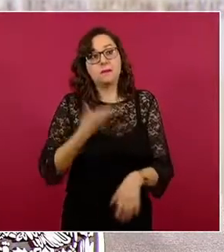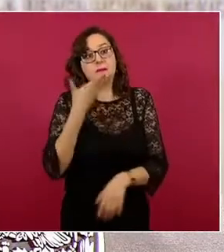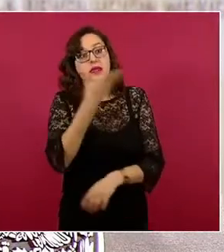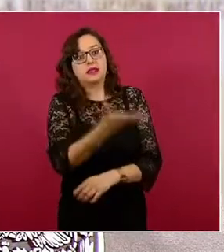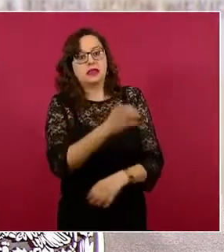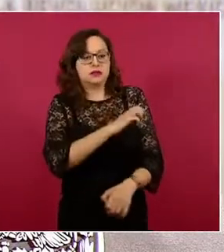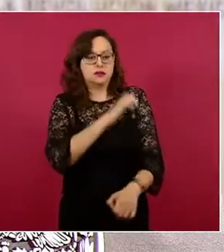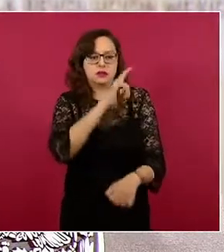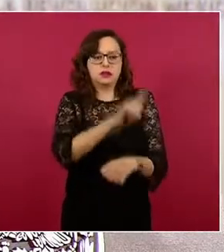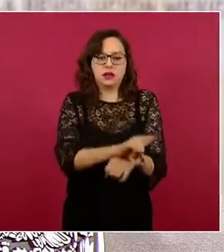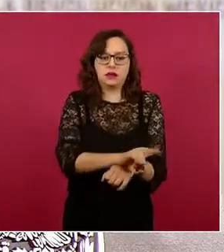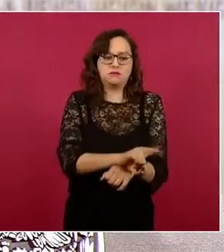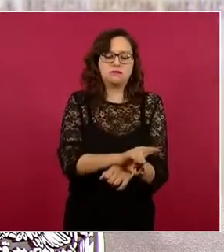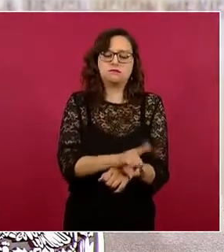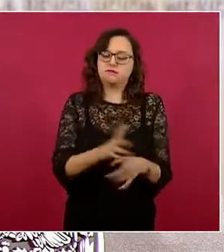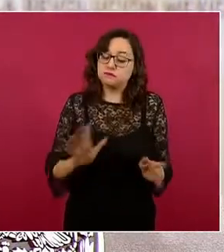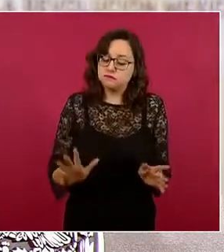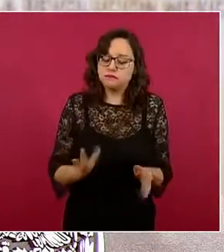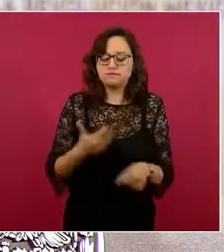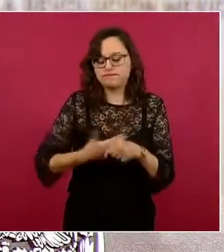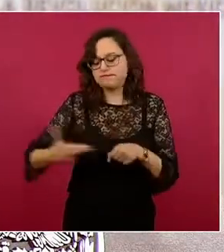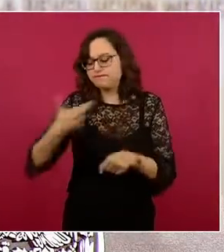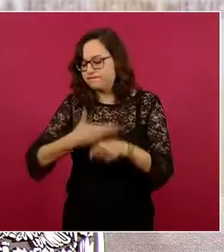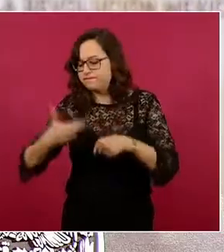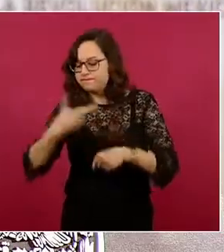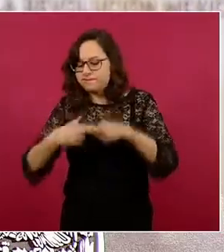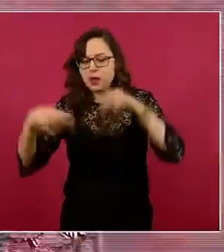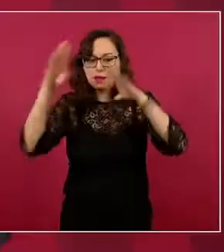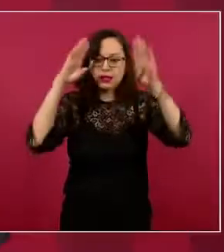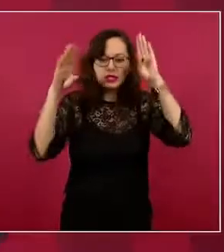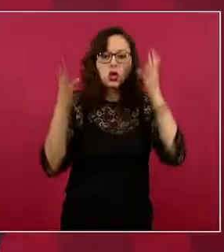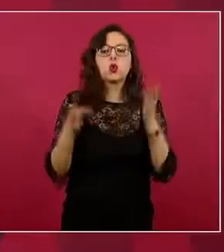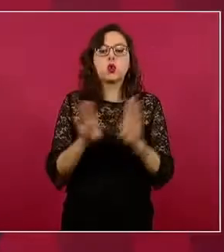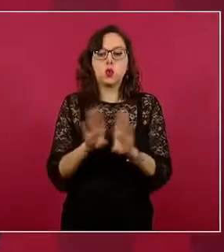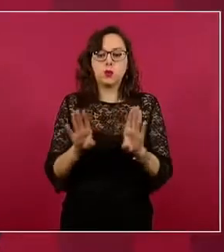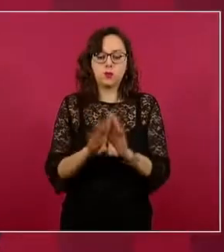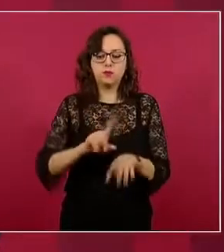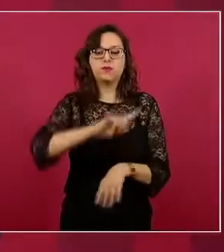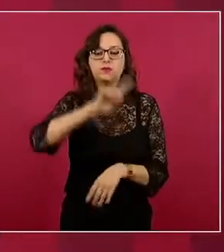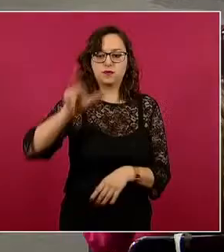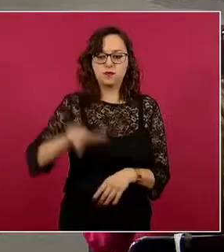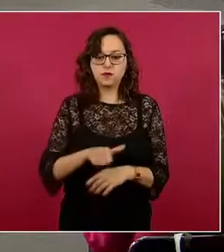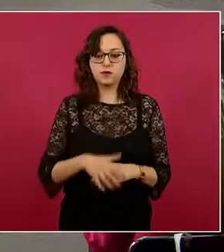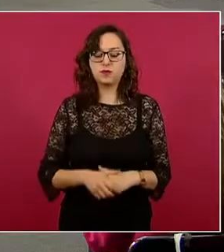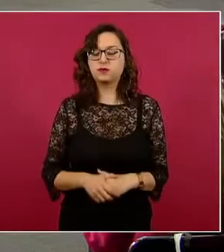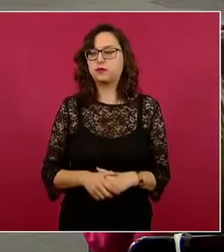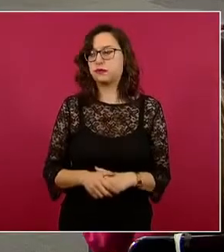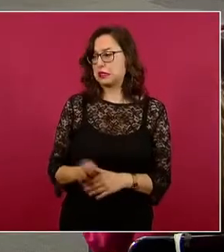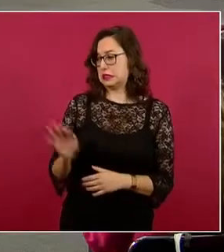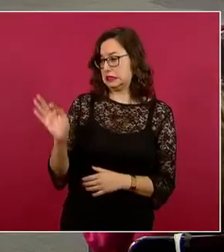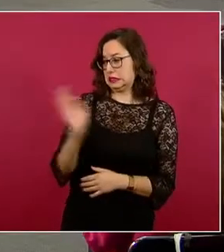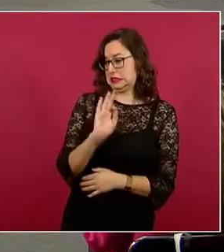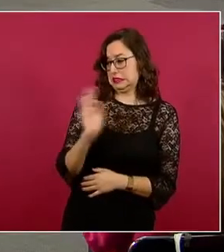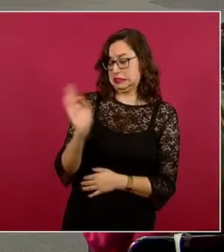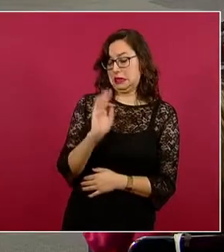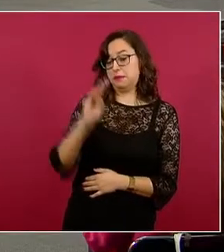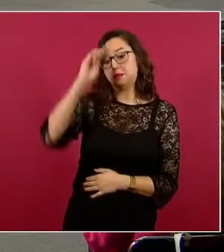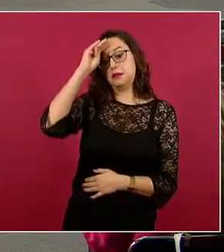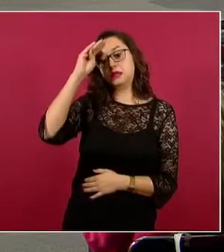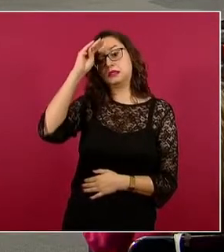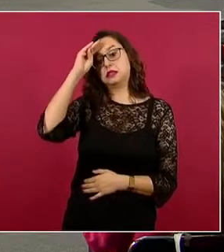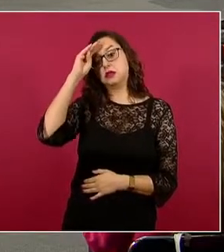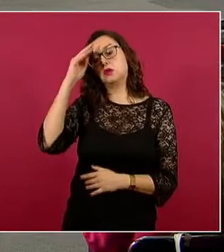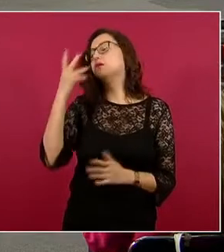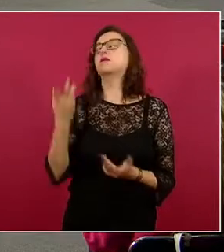Hacienda. Pero vamos a analizarlo para ver qué podemos hacer. ¿Se podría pensar en ampliarlo, por ejemplo, para